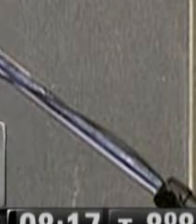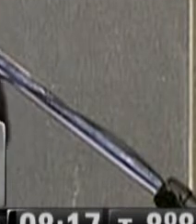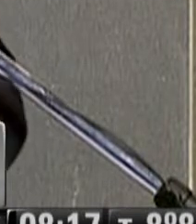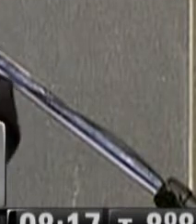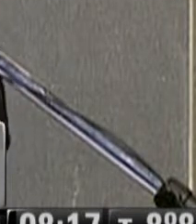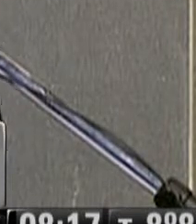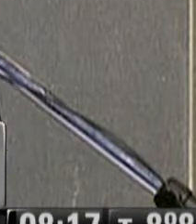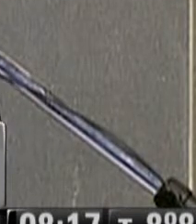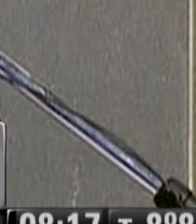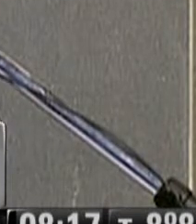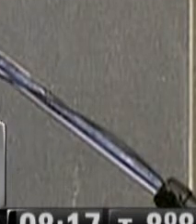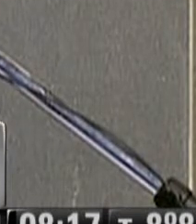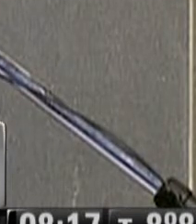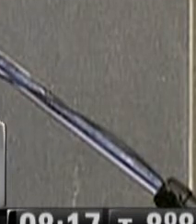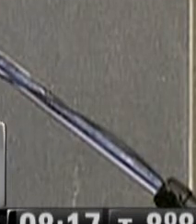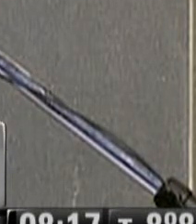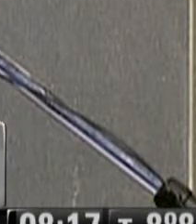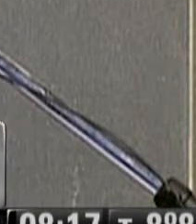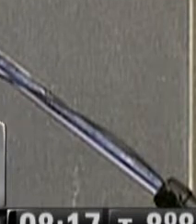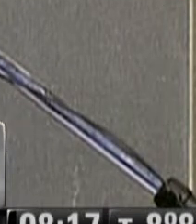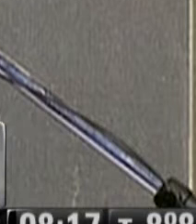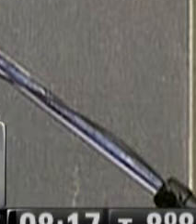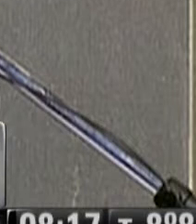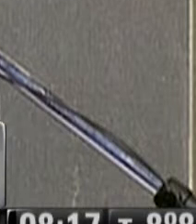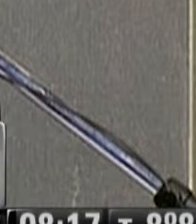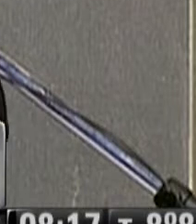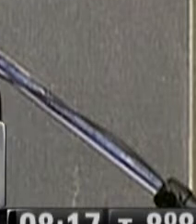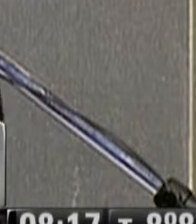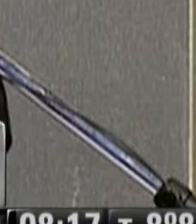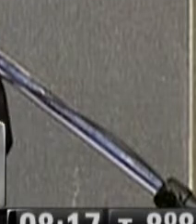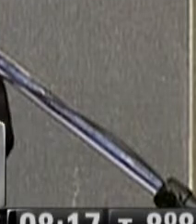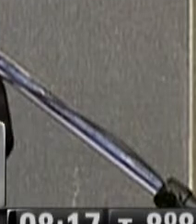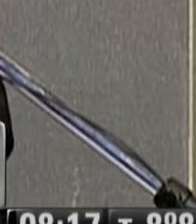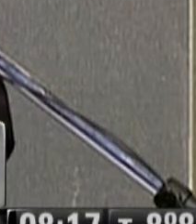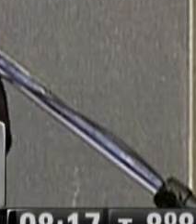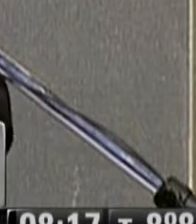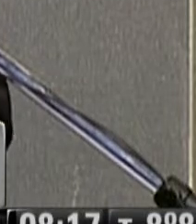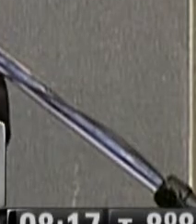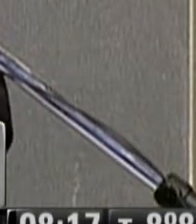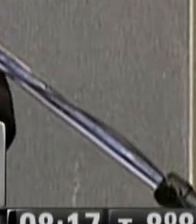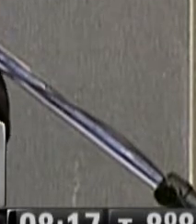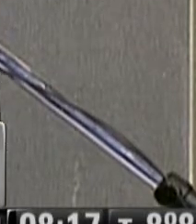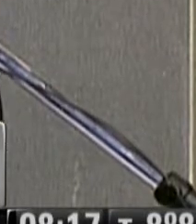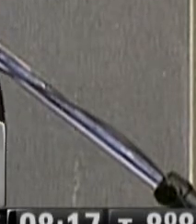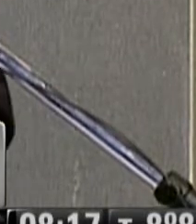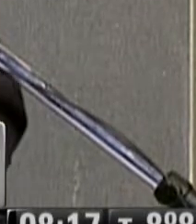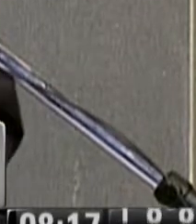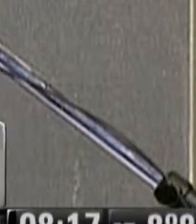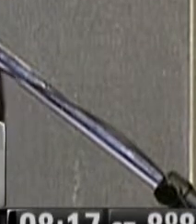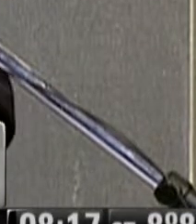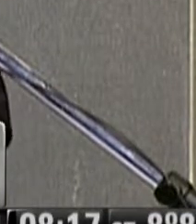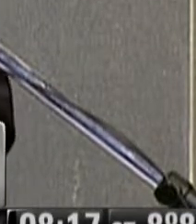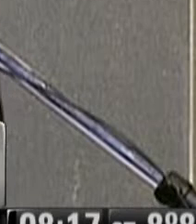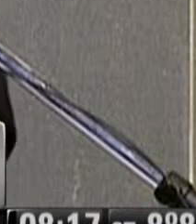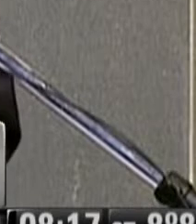abastecida por energía hidroeléctrica y en este contexto se inscriben obras que son